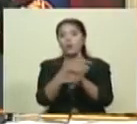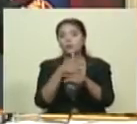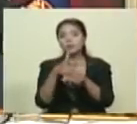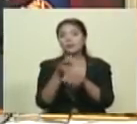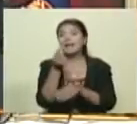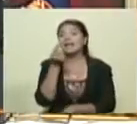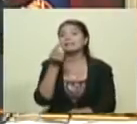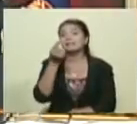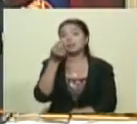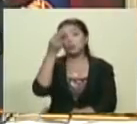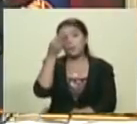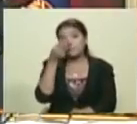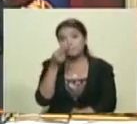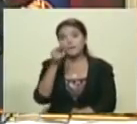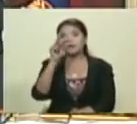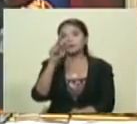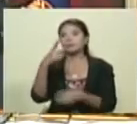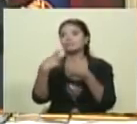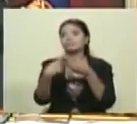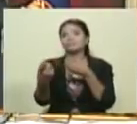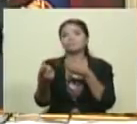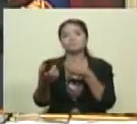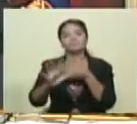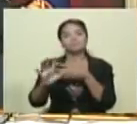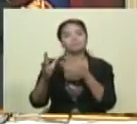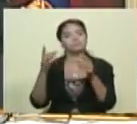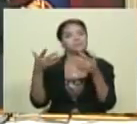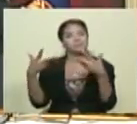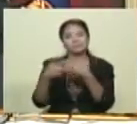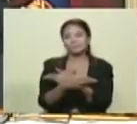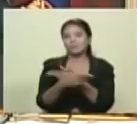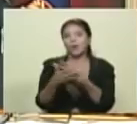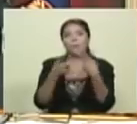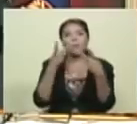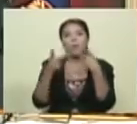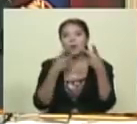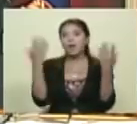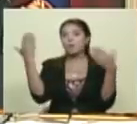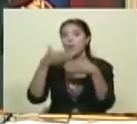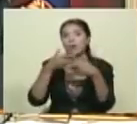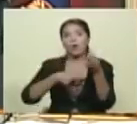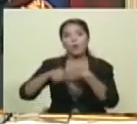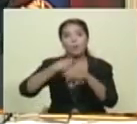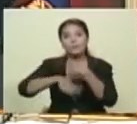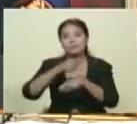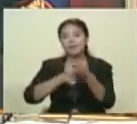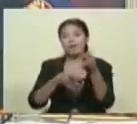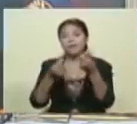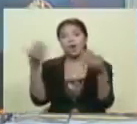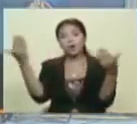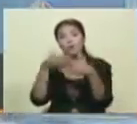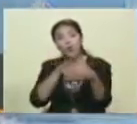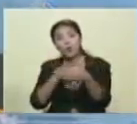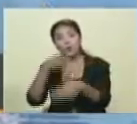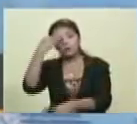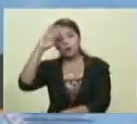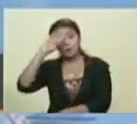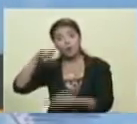excepto a México, la ruptura de relaciones diplomáticas, políticas, el bloqueo comercial, financiero contra la Cuba